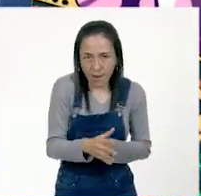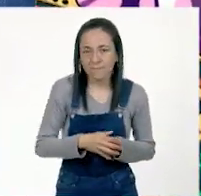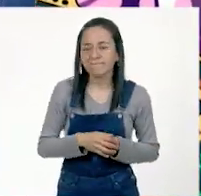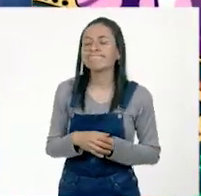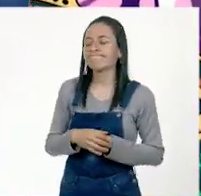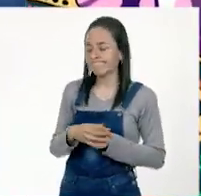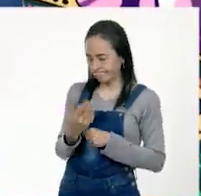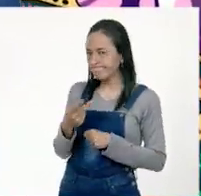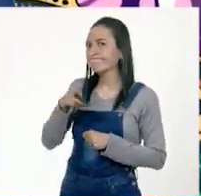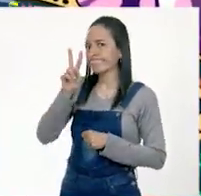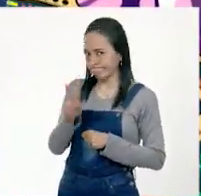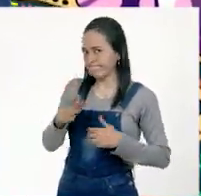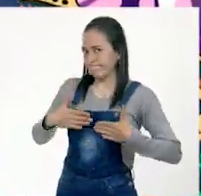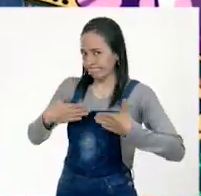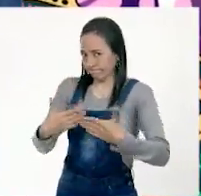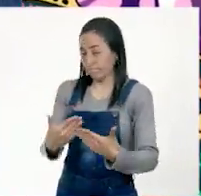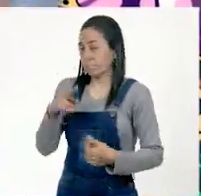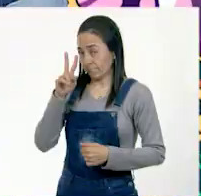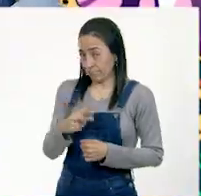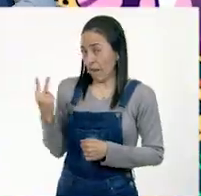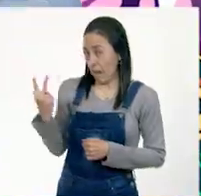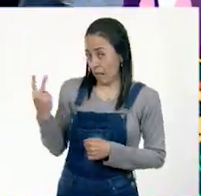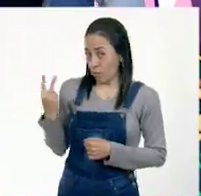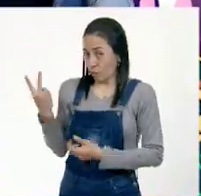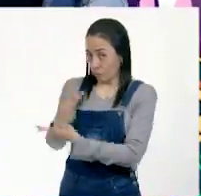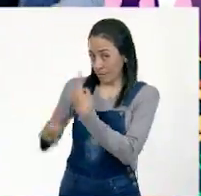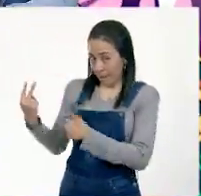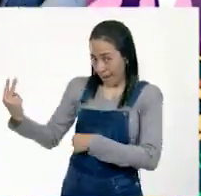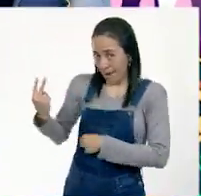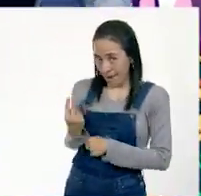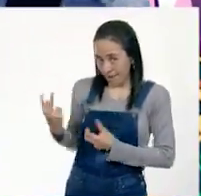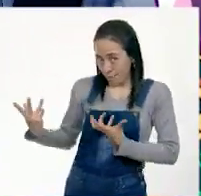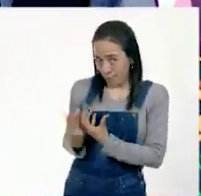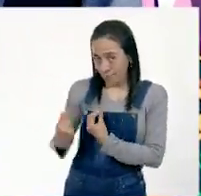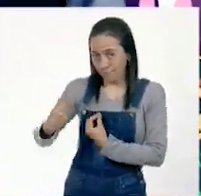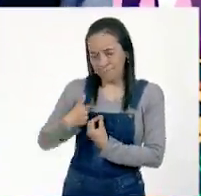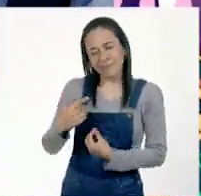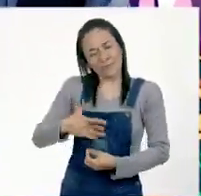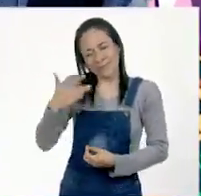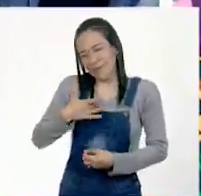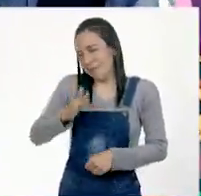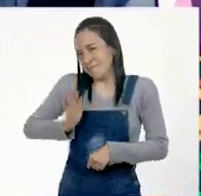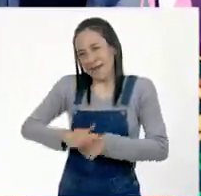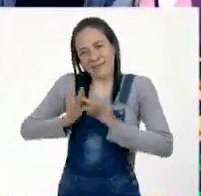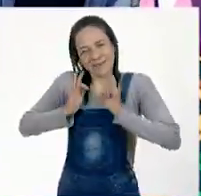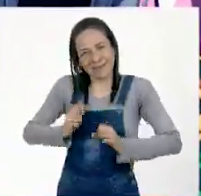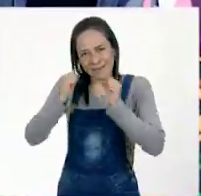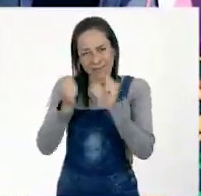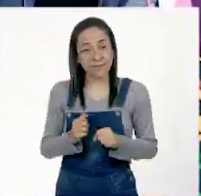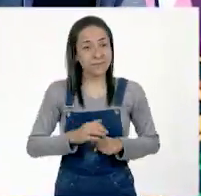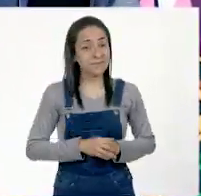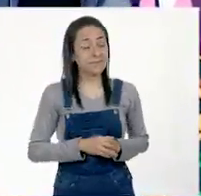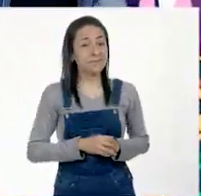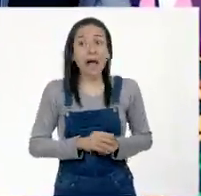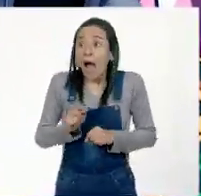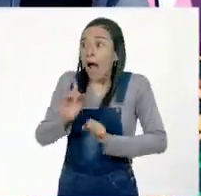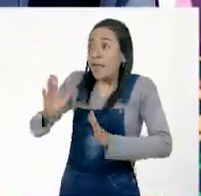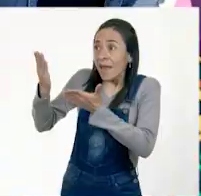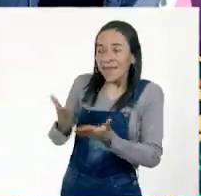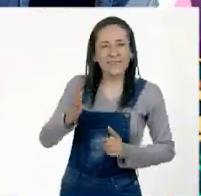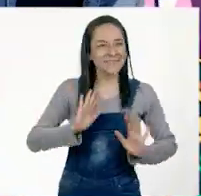si tengo a las dos astronautas cerca. ¡Ah! ¡Ya llegó! ¡Aquí estoy, Adriana! ¡Aquí estoy! ¿Qué descubrimos, subcomandante